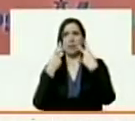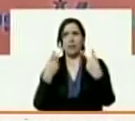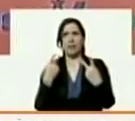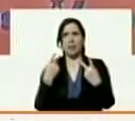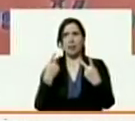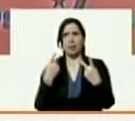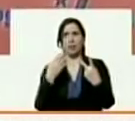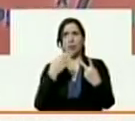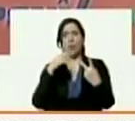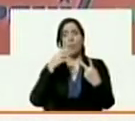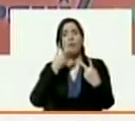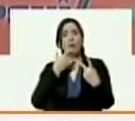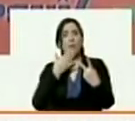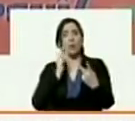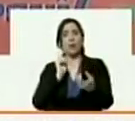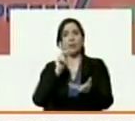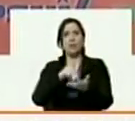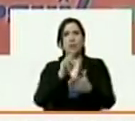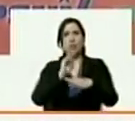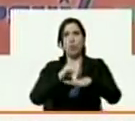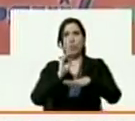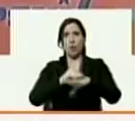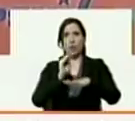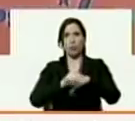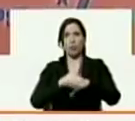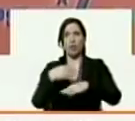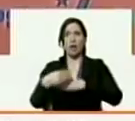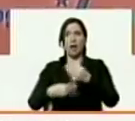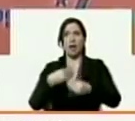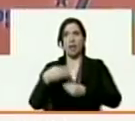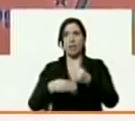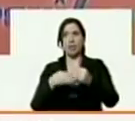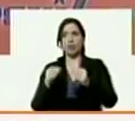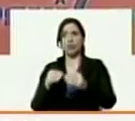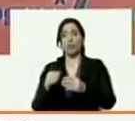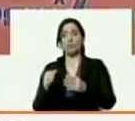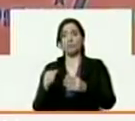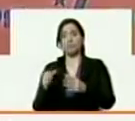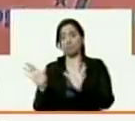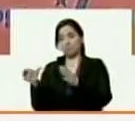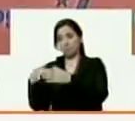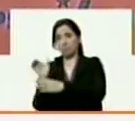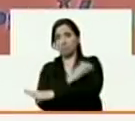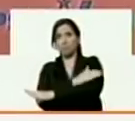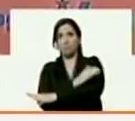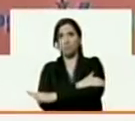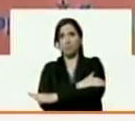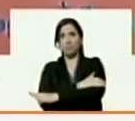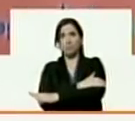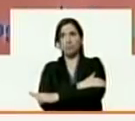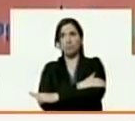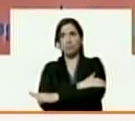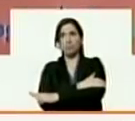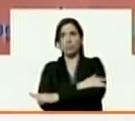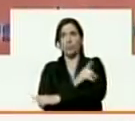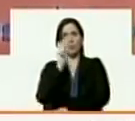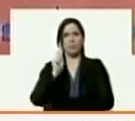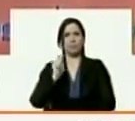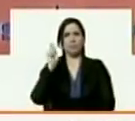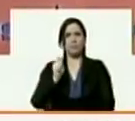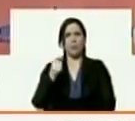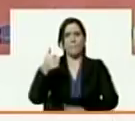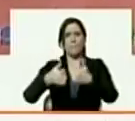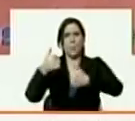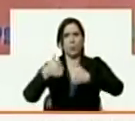por ejemplo, a la convocatoria que se ha realizado por parte de la oposición al Comité de Postulaciones Electorales. Si